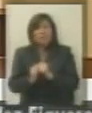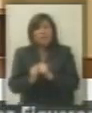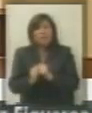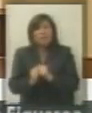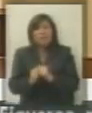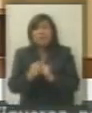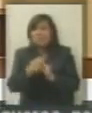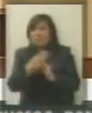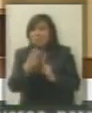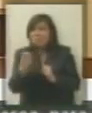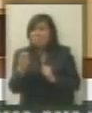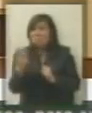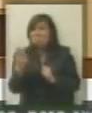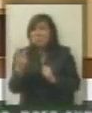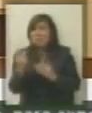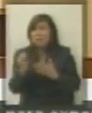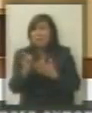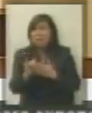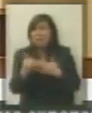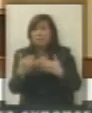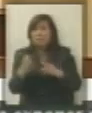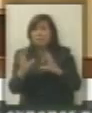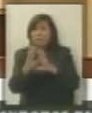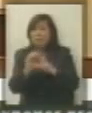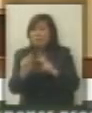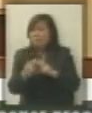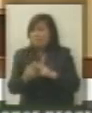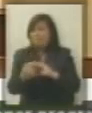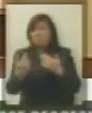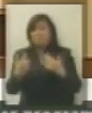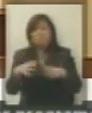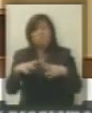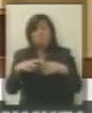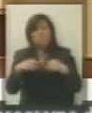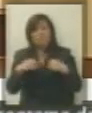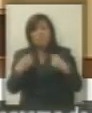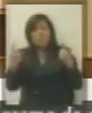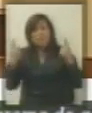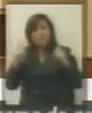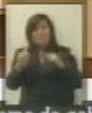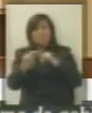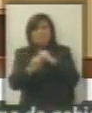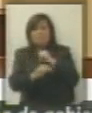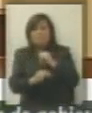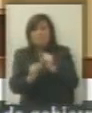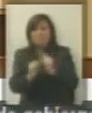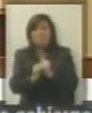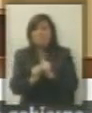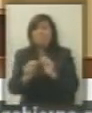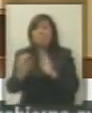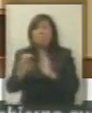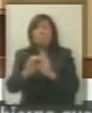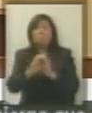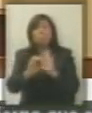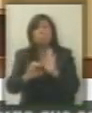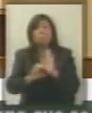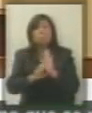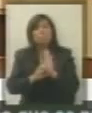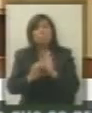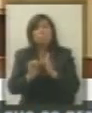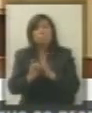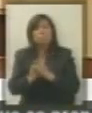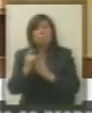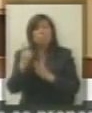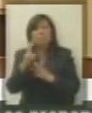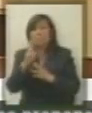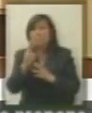Bicentenario 2021, que, habiendo sido recientemente aprobado por el Acuerdo Nacional, constituirá el mapa de navegación para